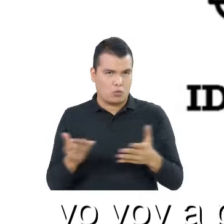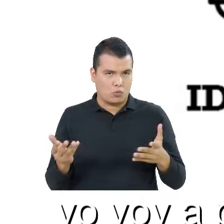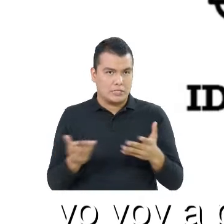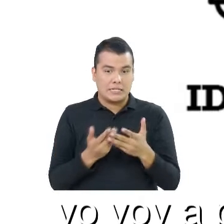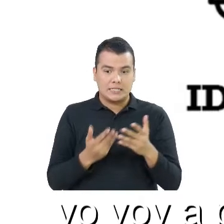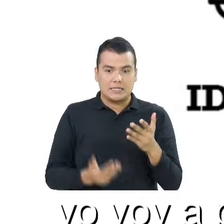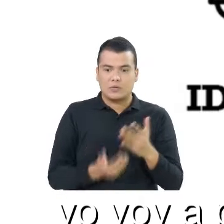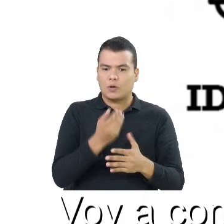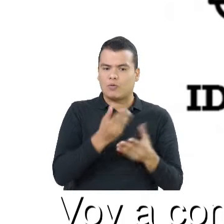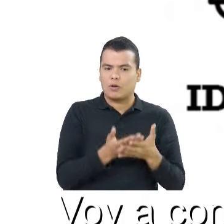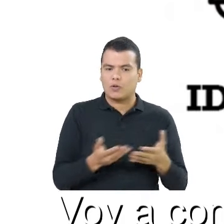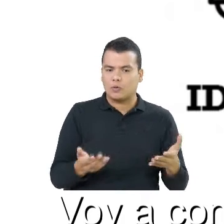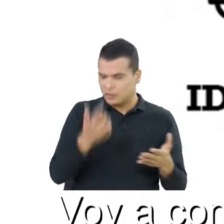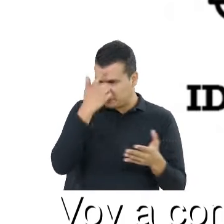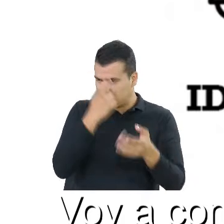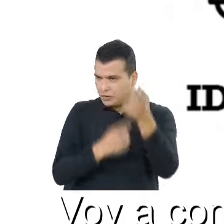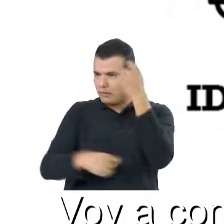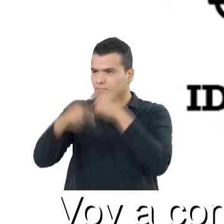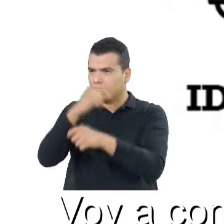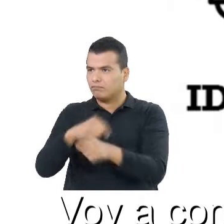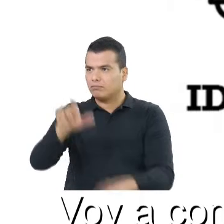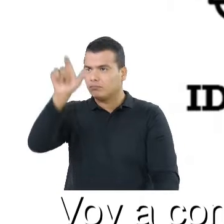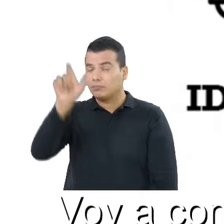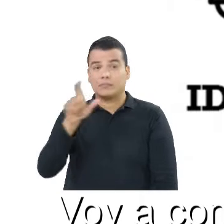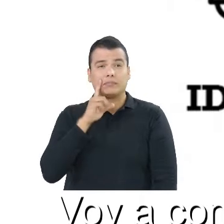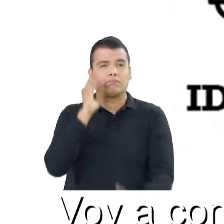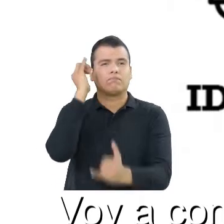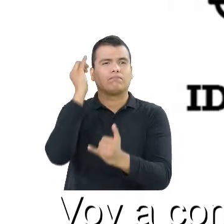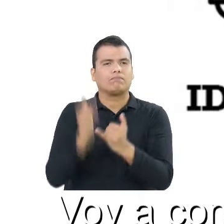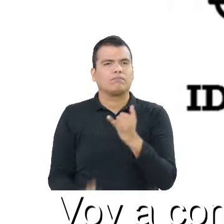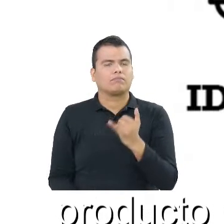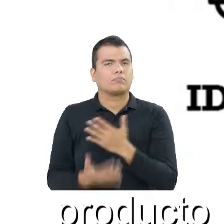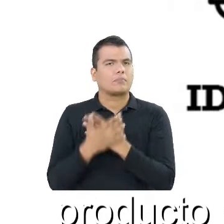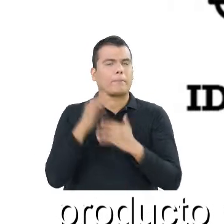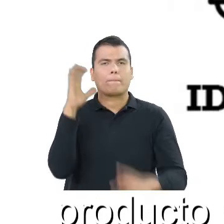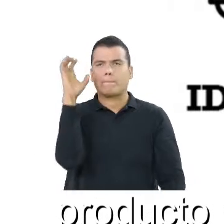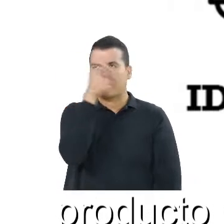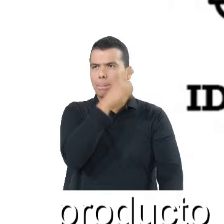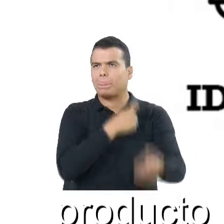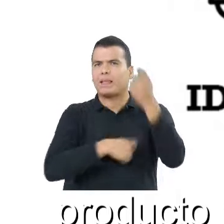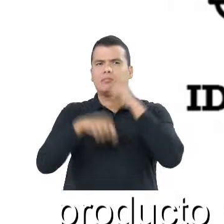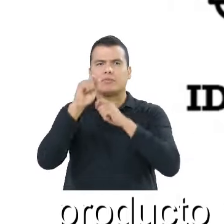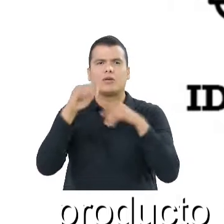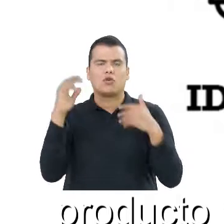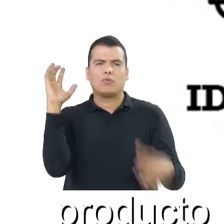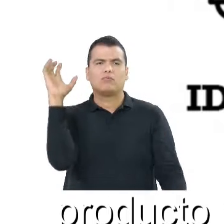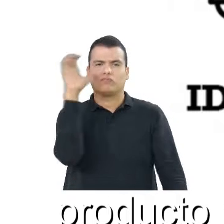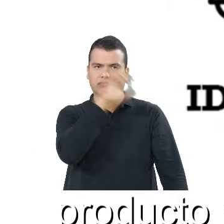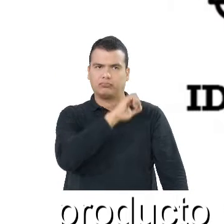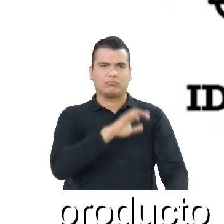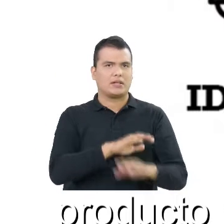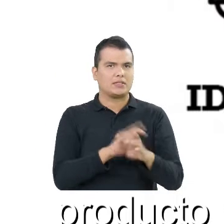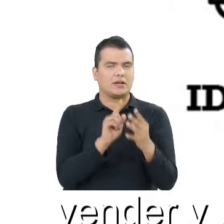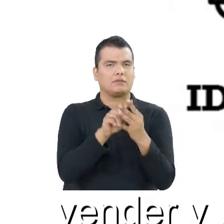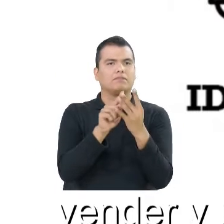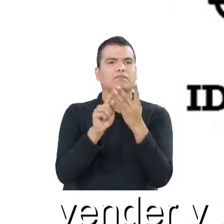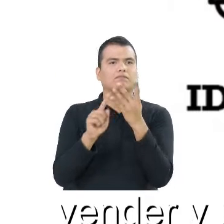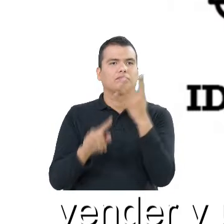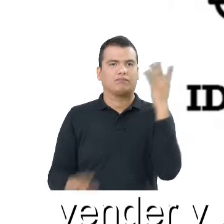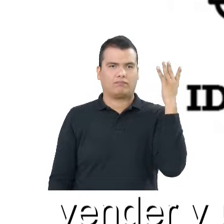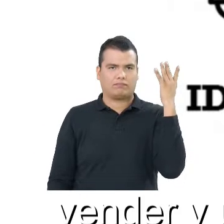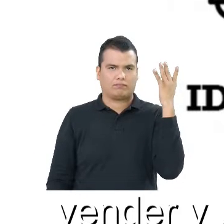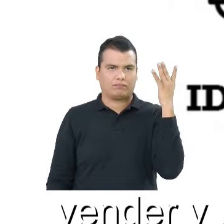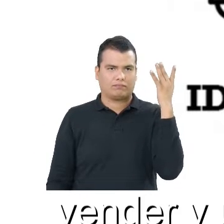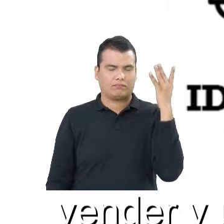saber a quién se lo debo vender y último voy a saber por dónde se lo voy a vender. Esos son los cuatro pasos fundamentales que